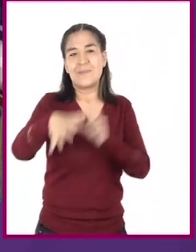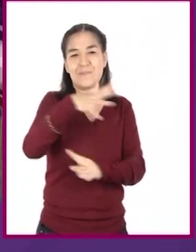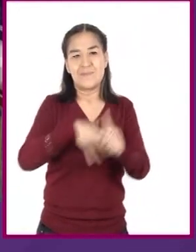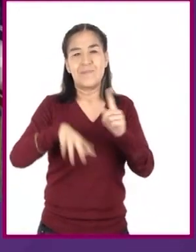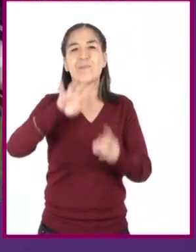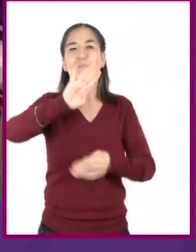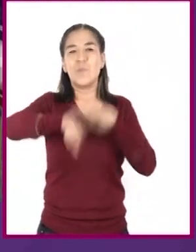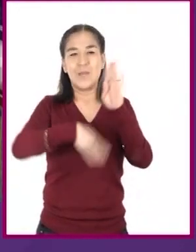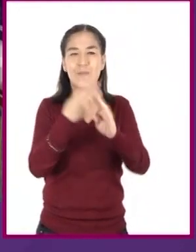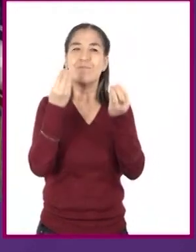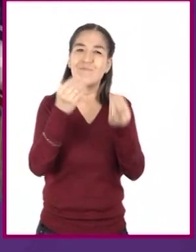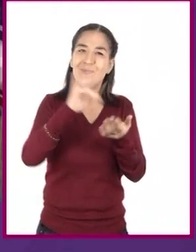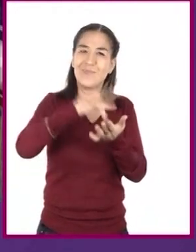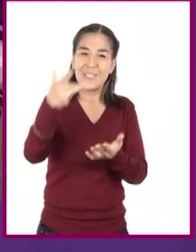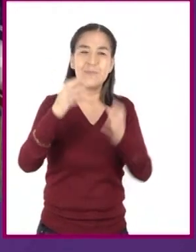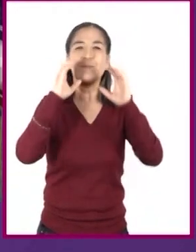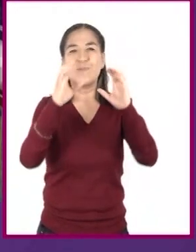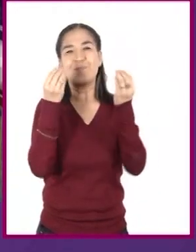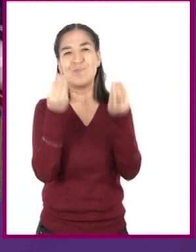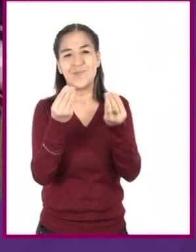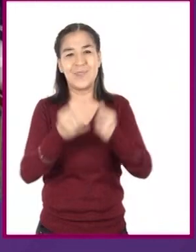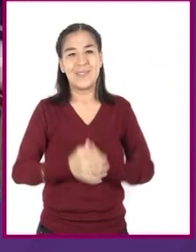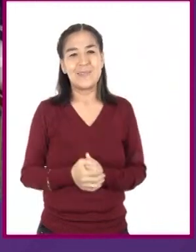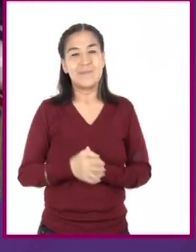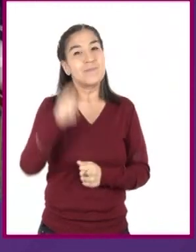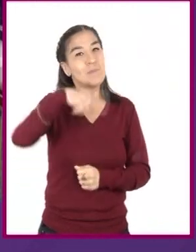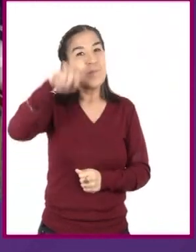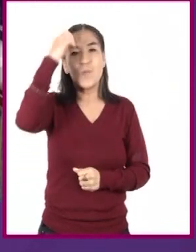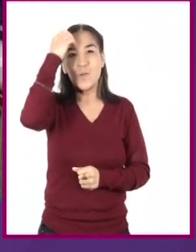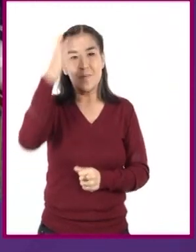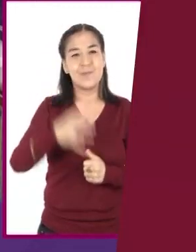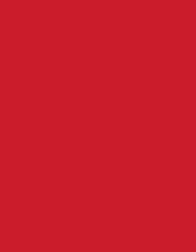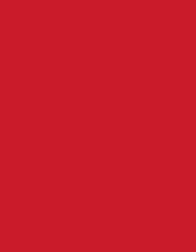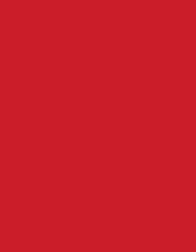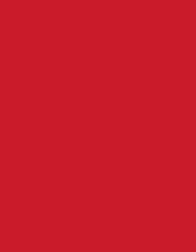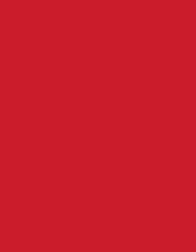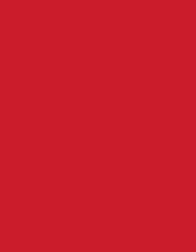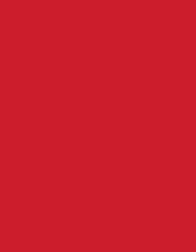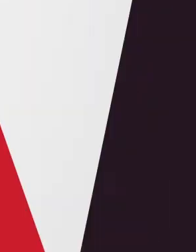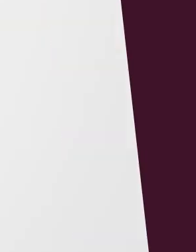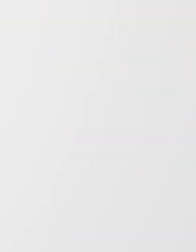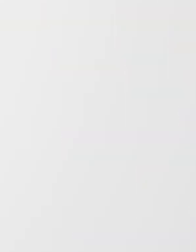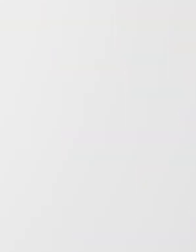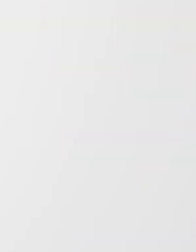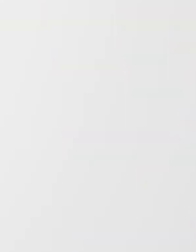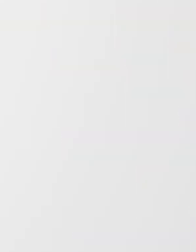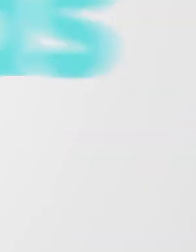mundo. Muchas gracias, cuídense mucho y no olviden quedarse en casa.